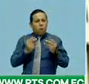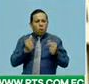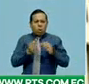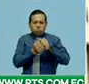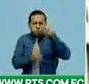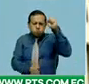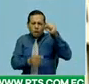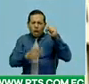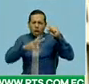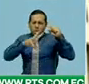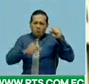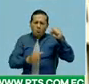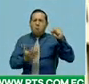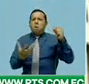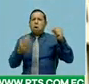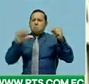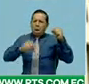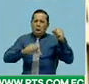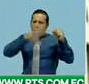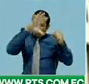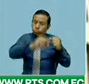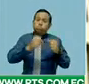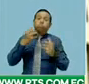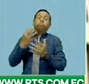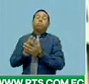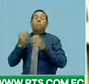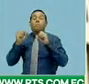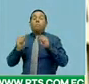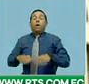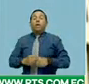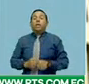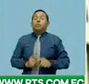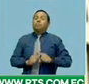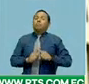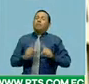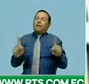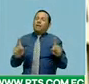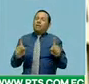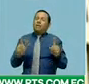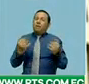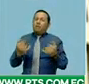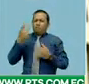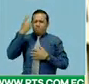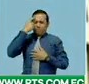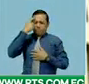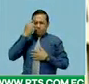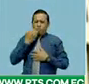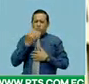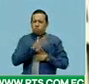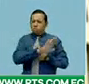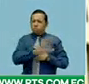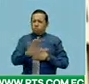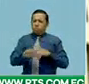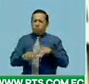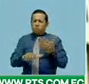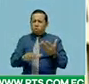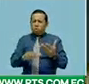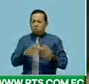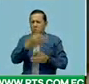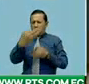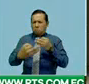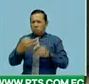señores consejeros. Se puede investigar lo que realmente se crea conveniente, pero no encuentro una conducta típica que sea imputable a los señores